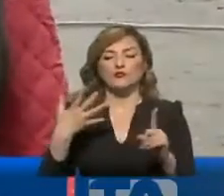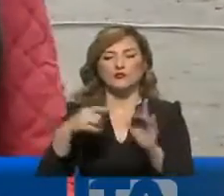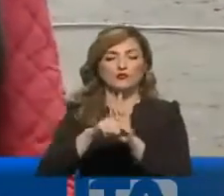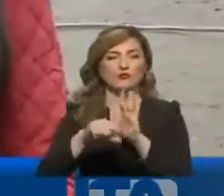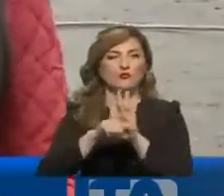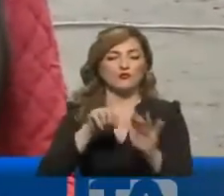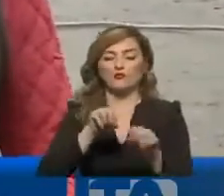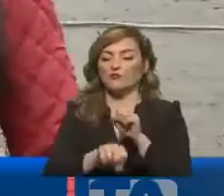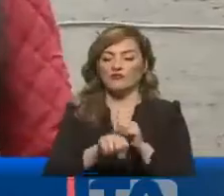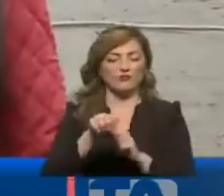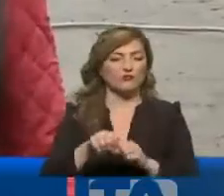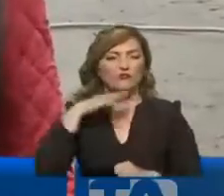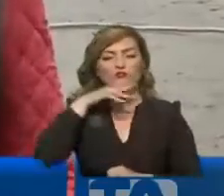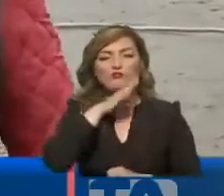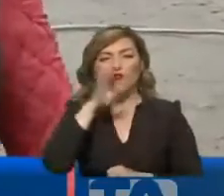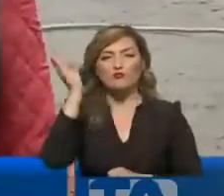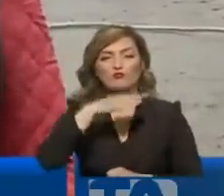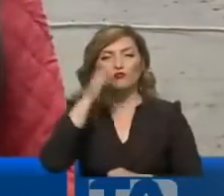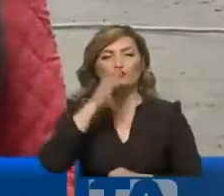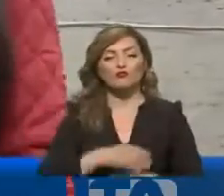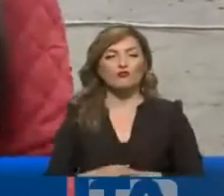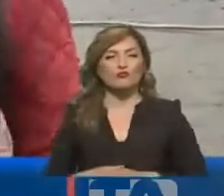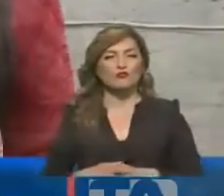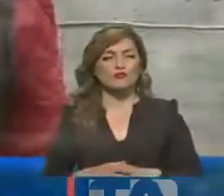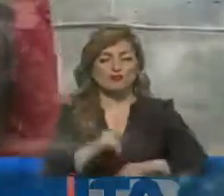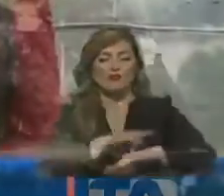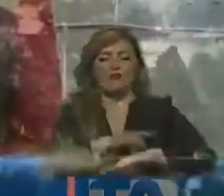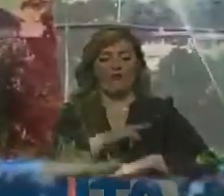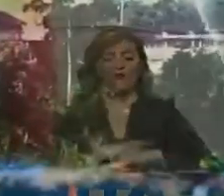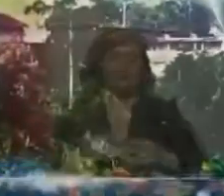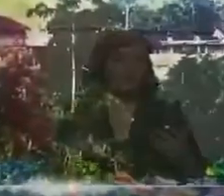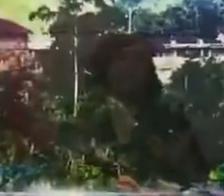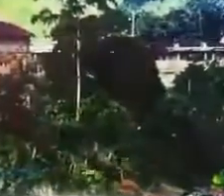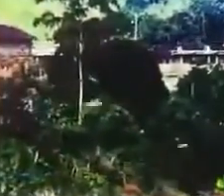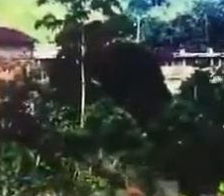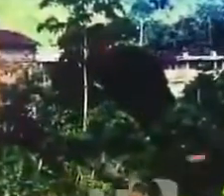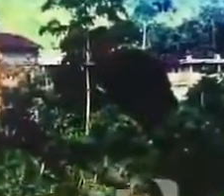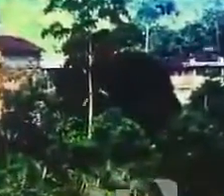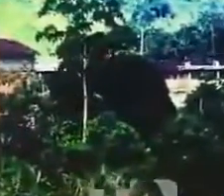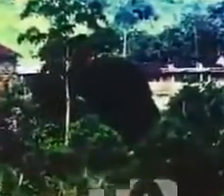sitios en donde los ciudadanos realizan sus necesidades biológicas y que se pueden convertir en focos.